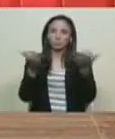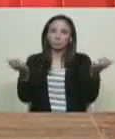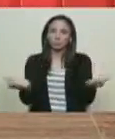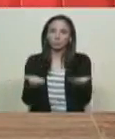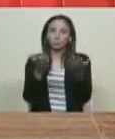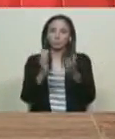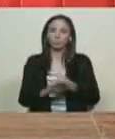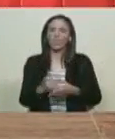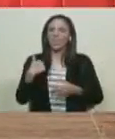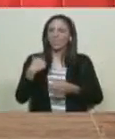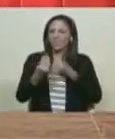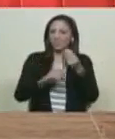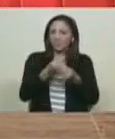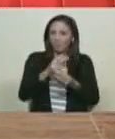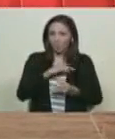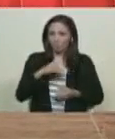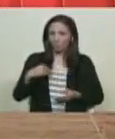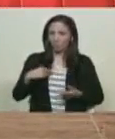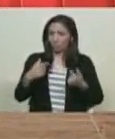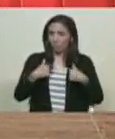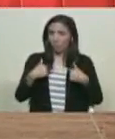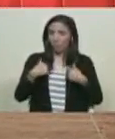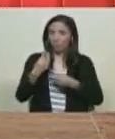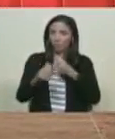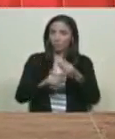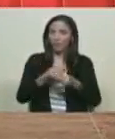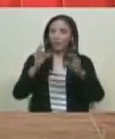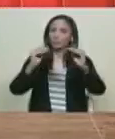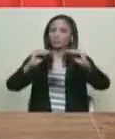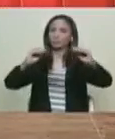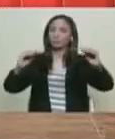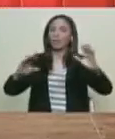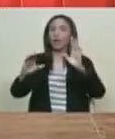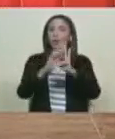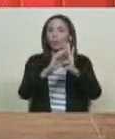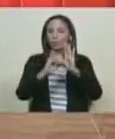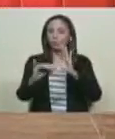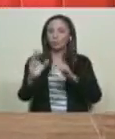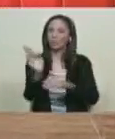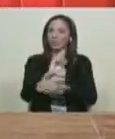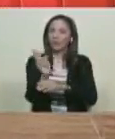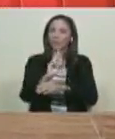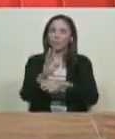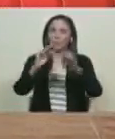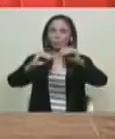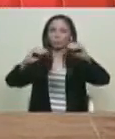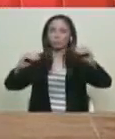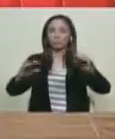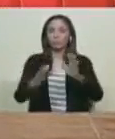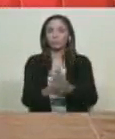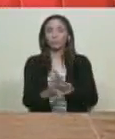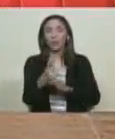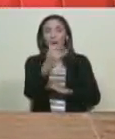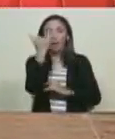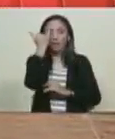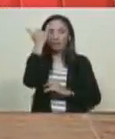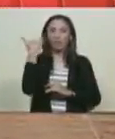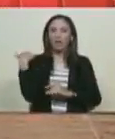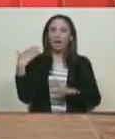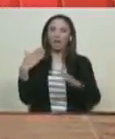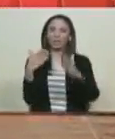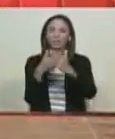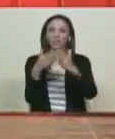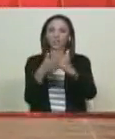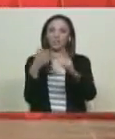¿Y qué hicimos? ¿Qué hice? Convoqué el poder constituyente y ellos creyeron que amenazando al pueblo, el pueblo no